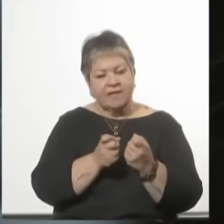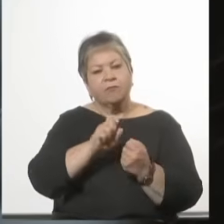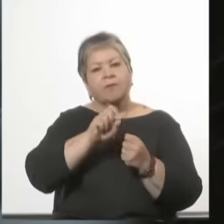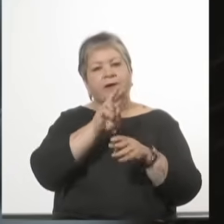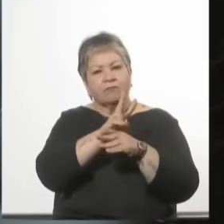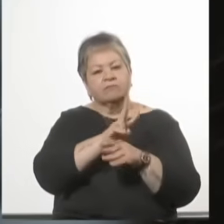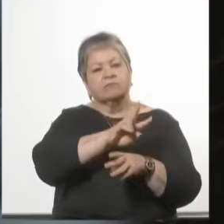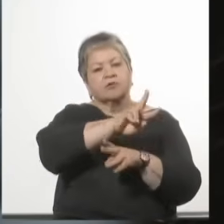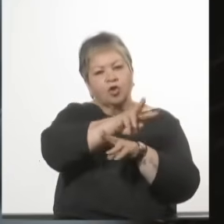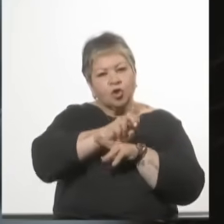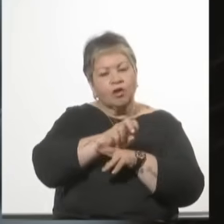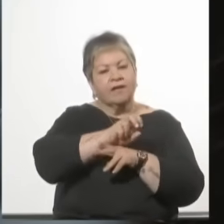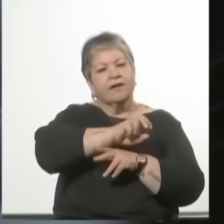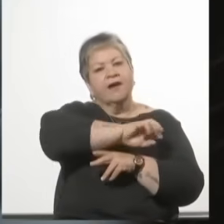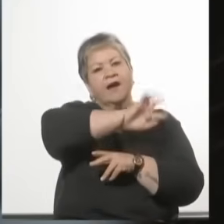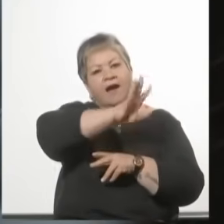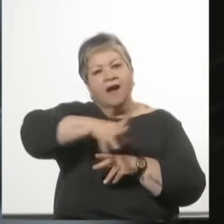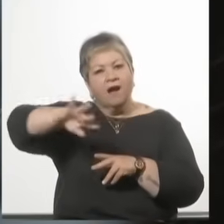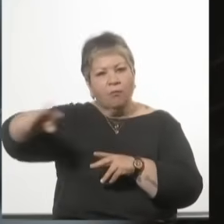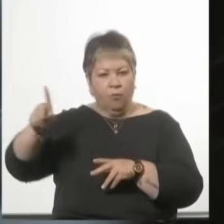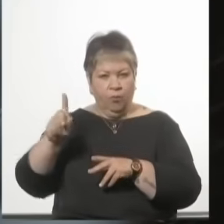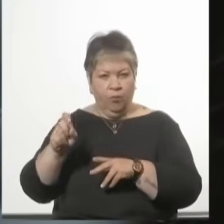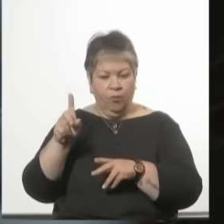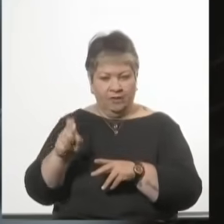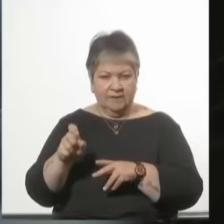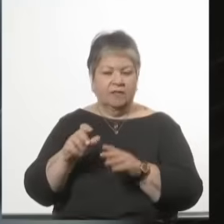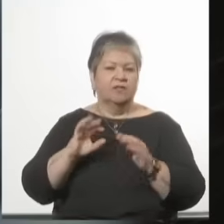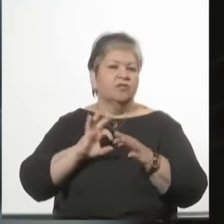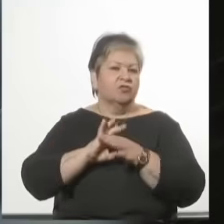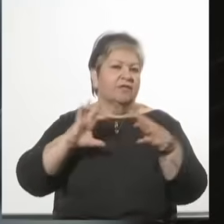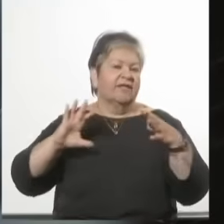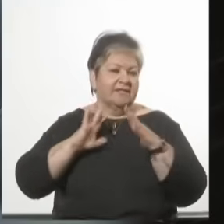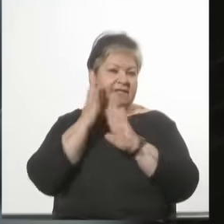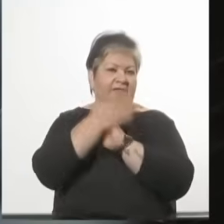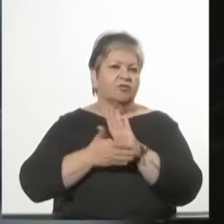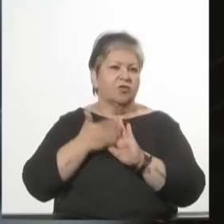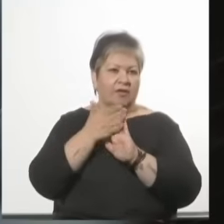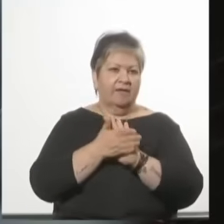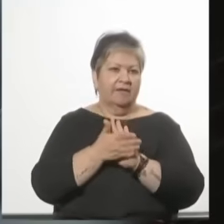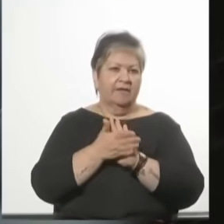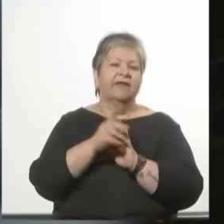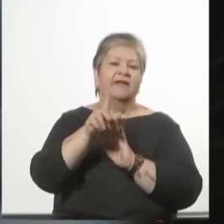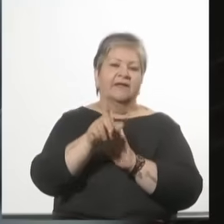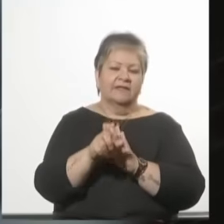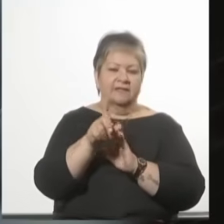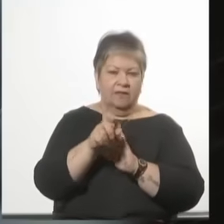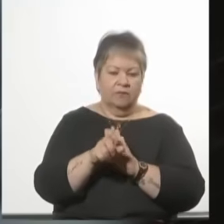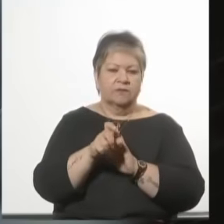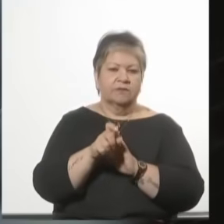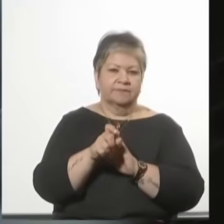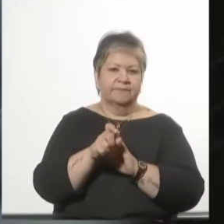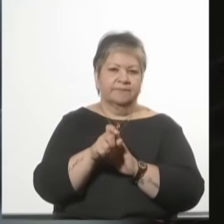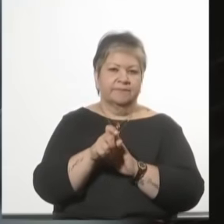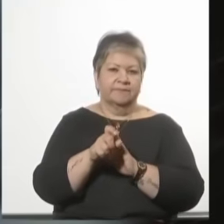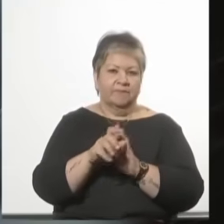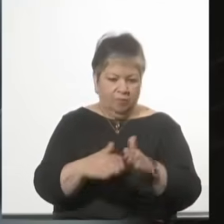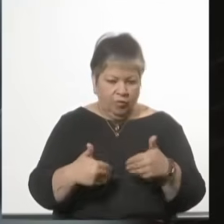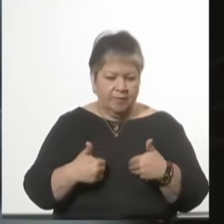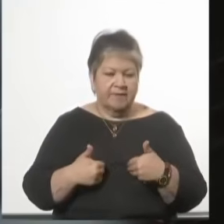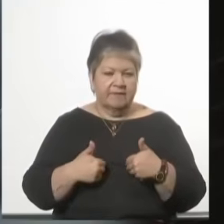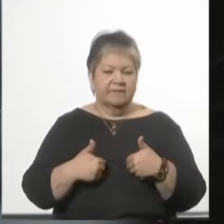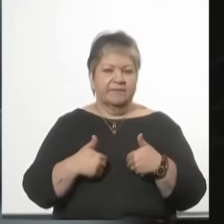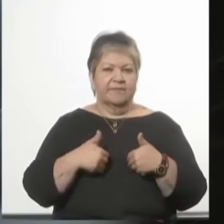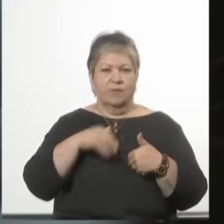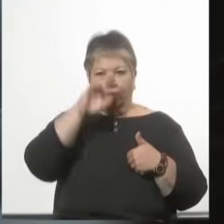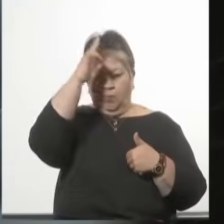ejercer efectivamente nuestra soberanía nacional en las aguas jurisdiccionales. Pero como se